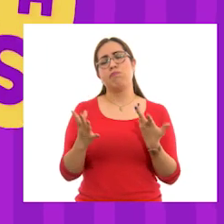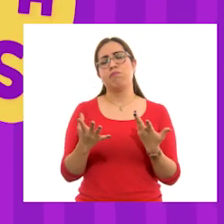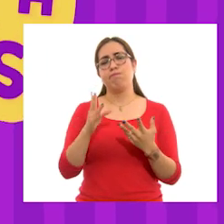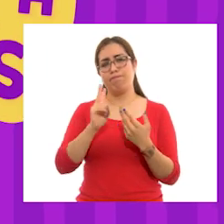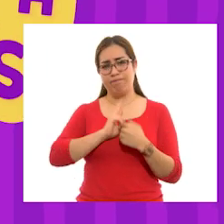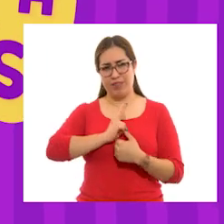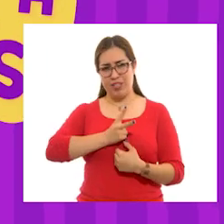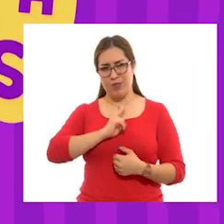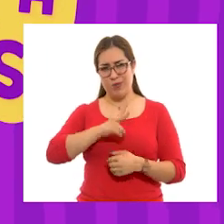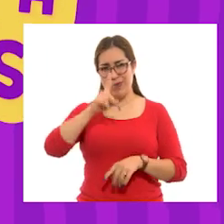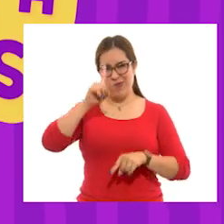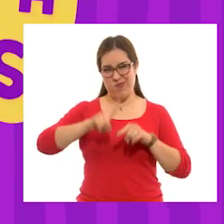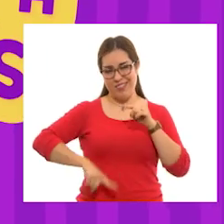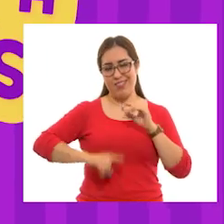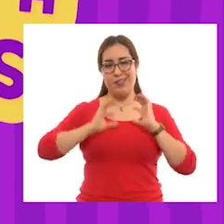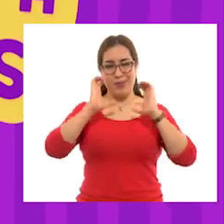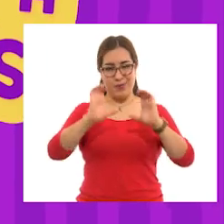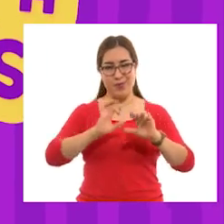unos a los otros.